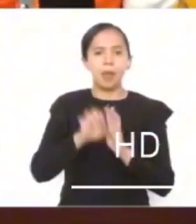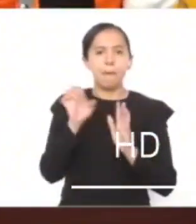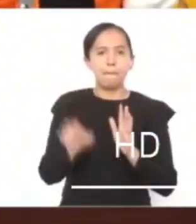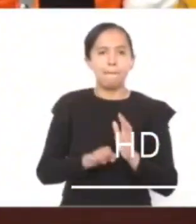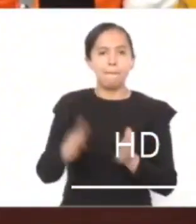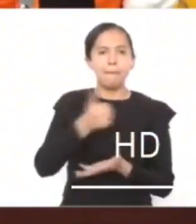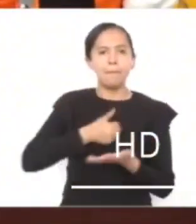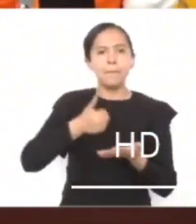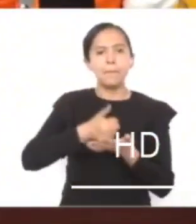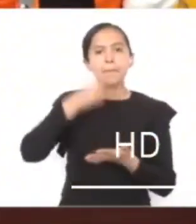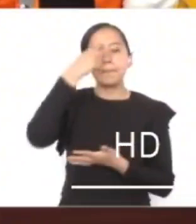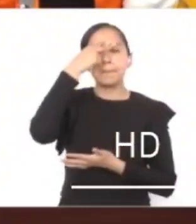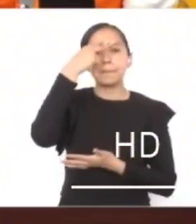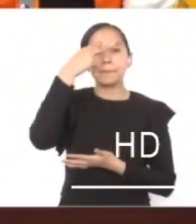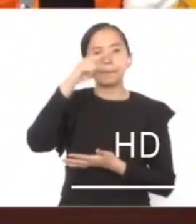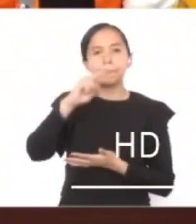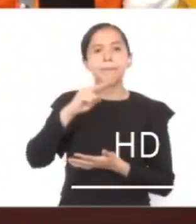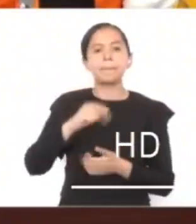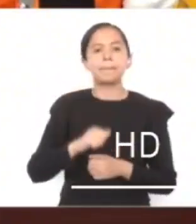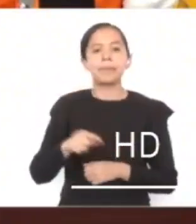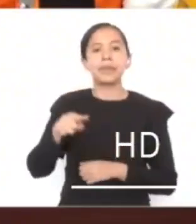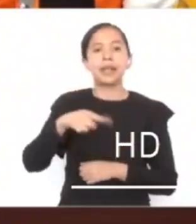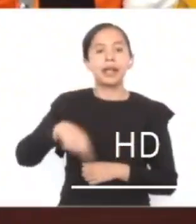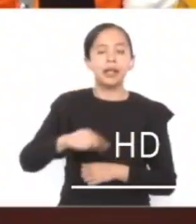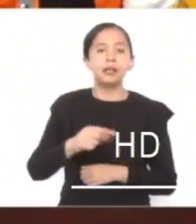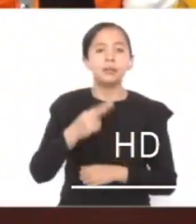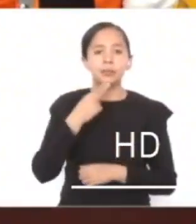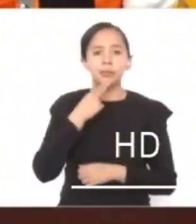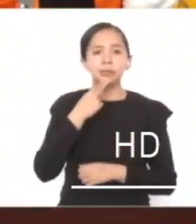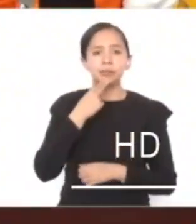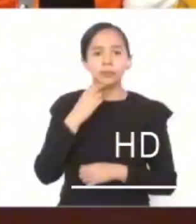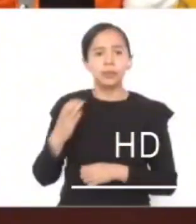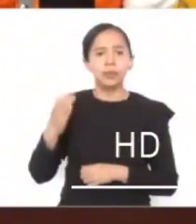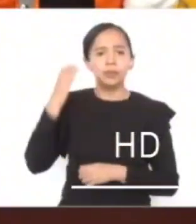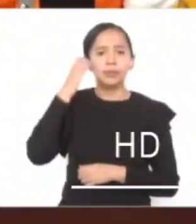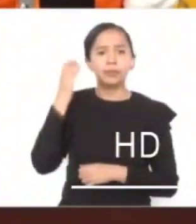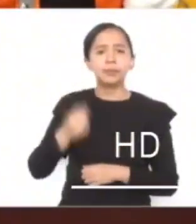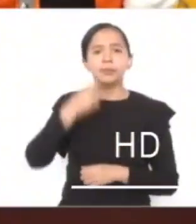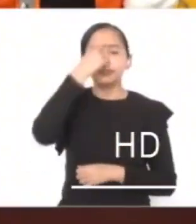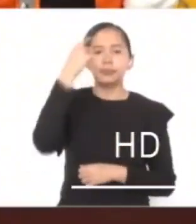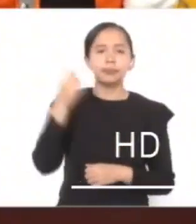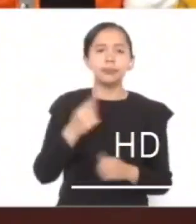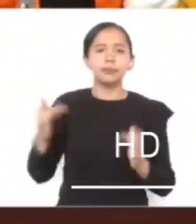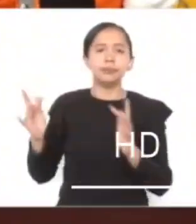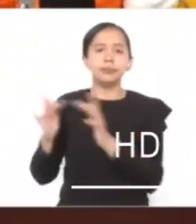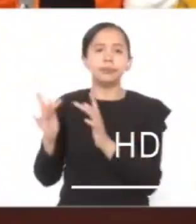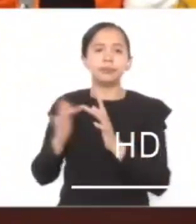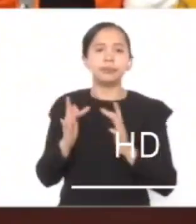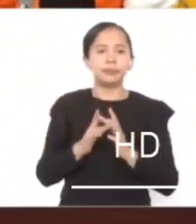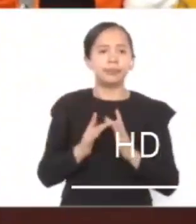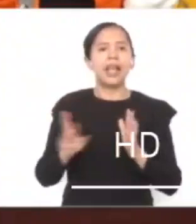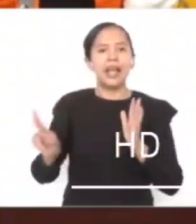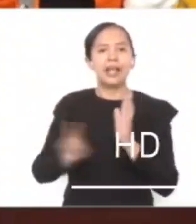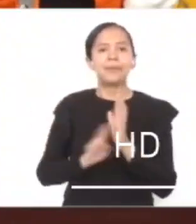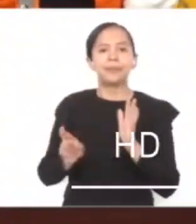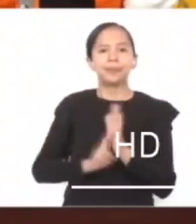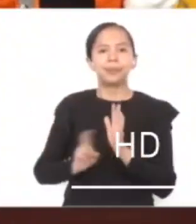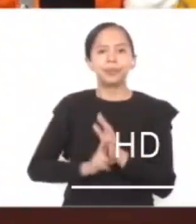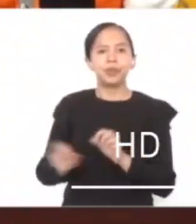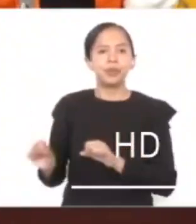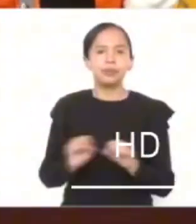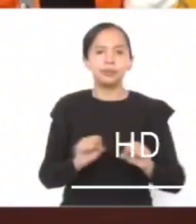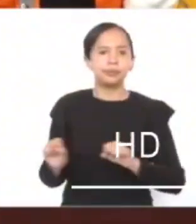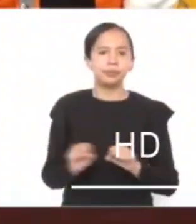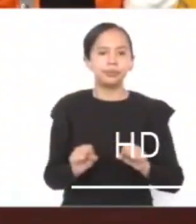de México está avanzando en usar esta tecnología para conectarlo, por supuesto, a los sistemas de alertamiento